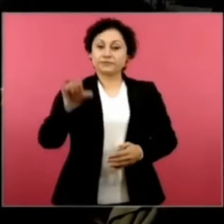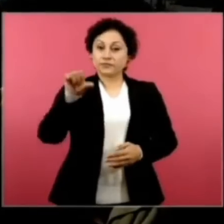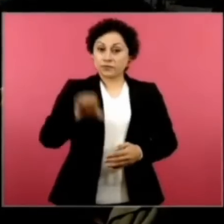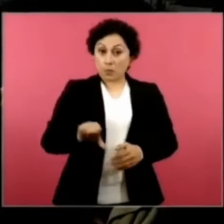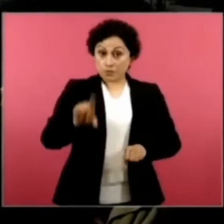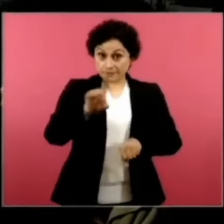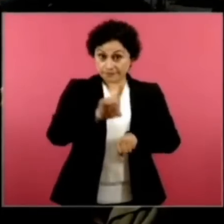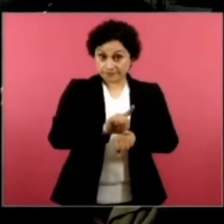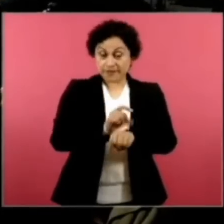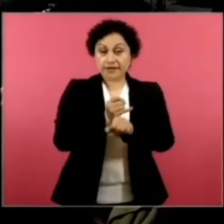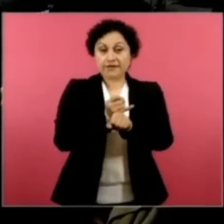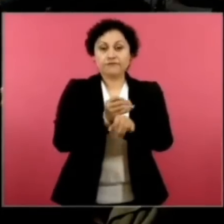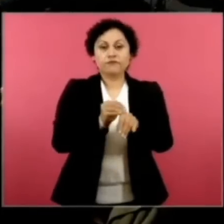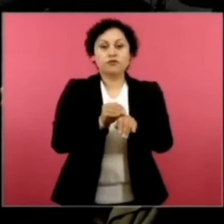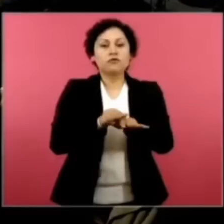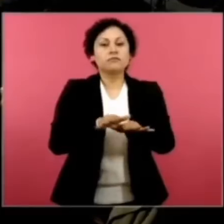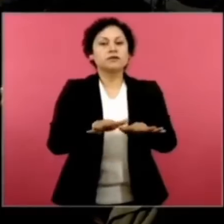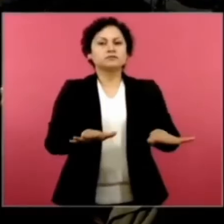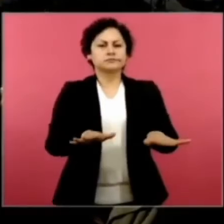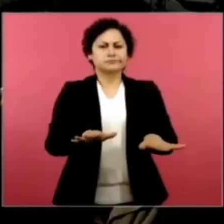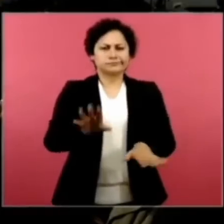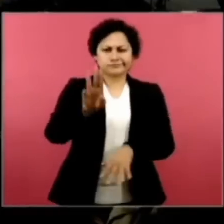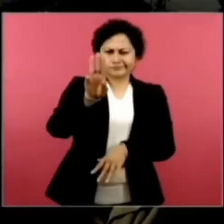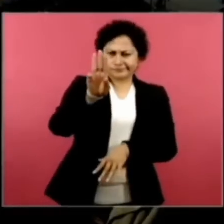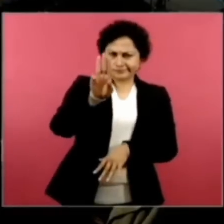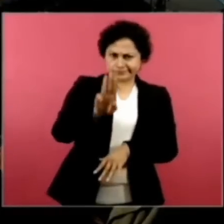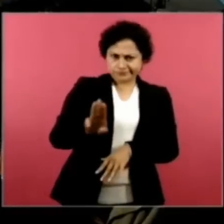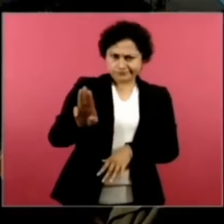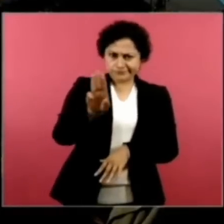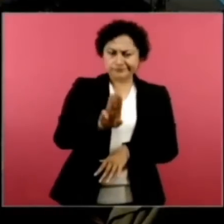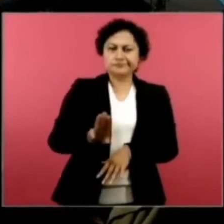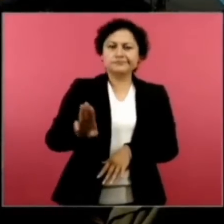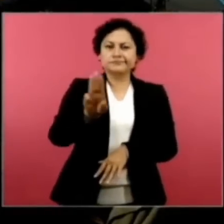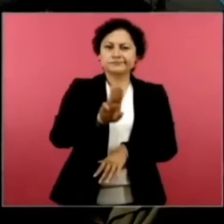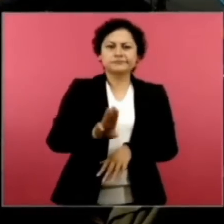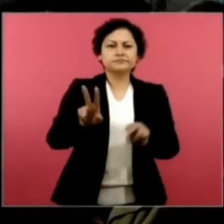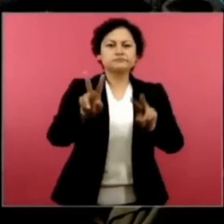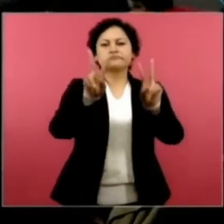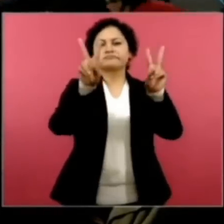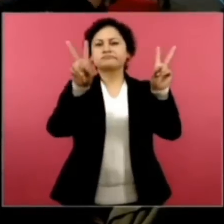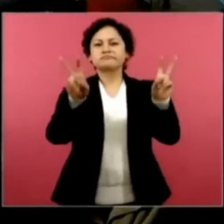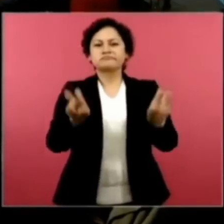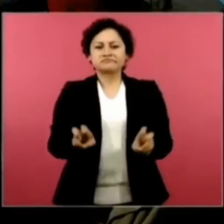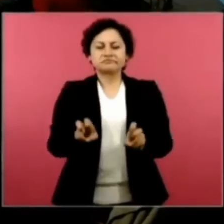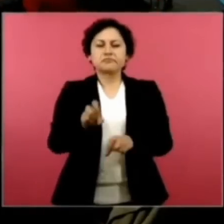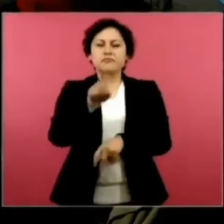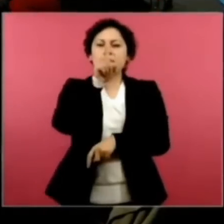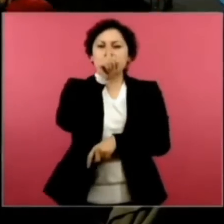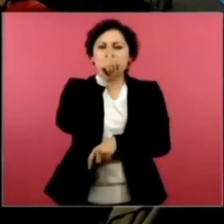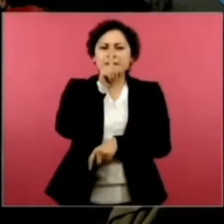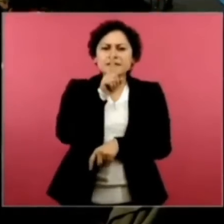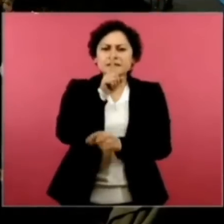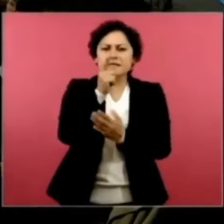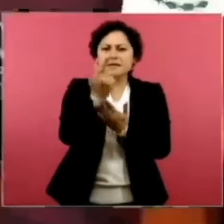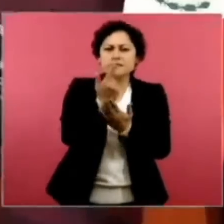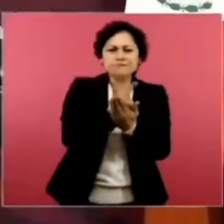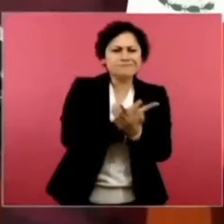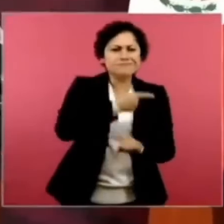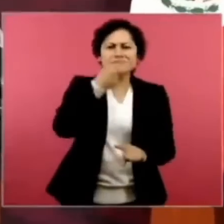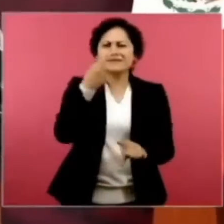a informar hoy miércoles sobre quién es quién en las mentiras de la